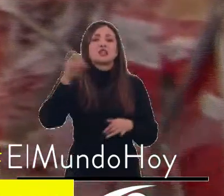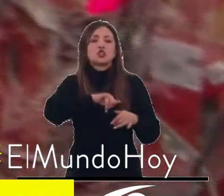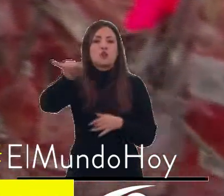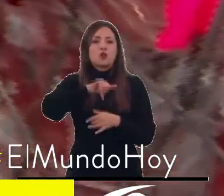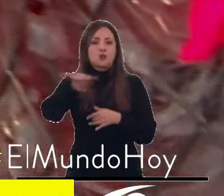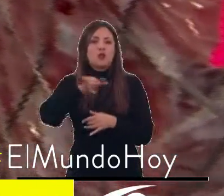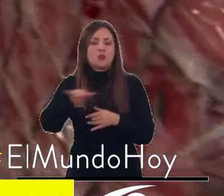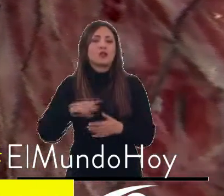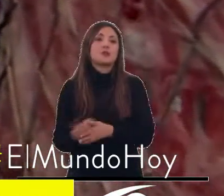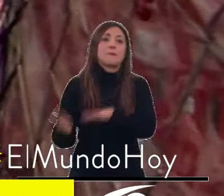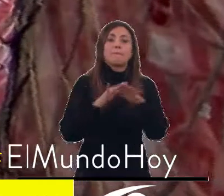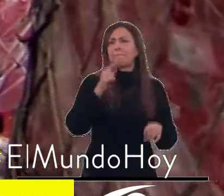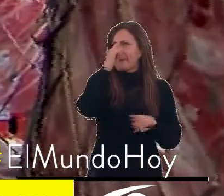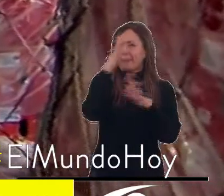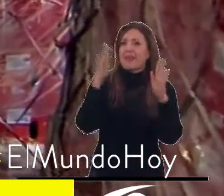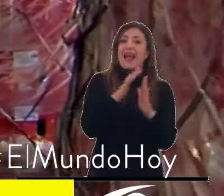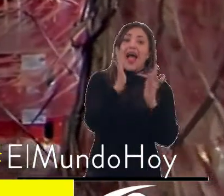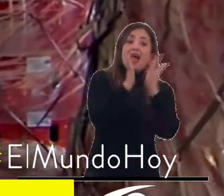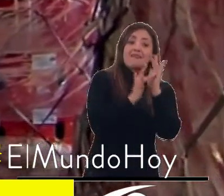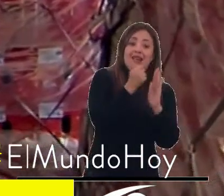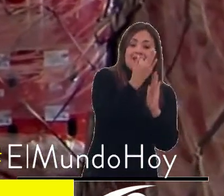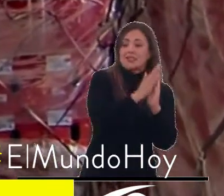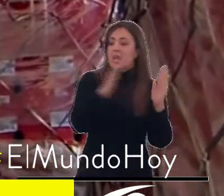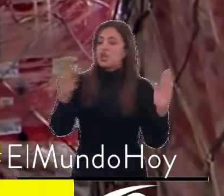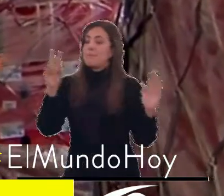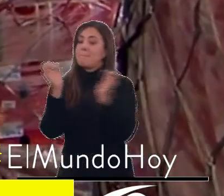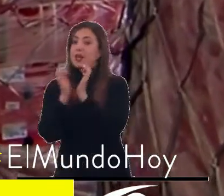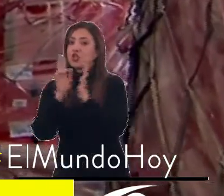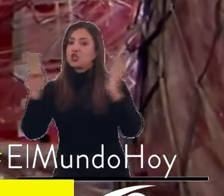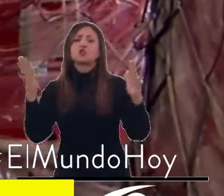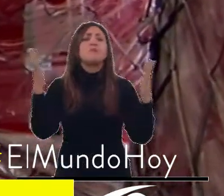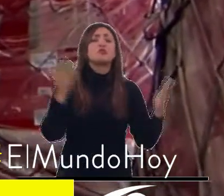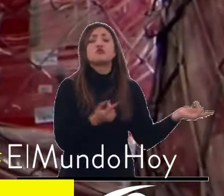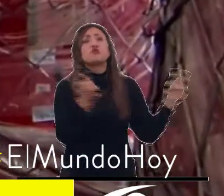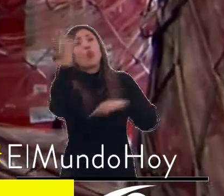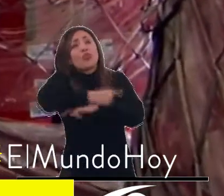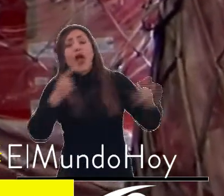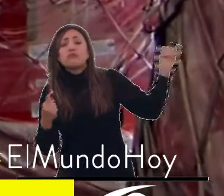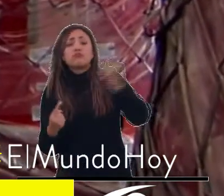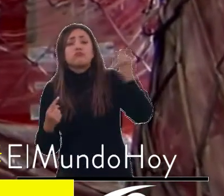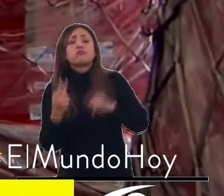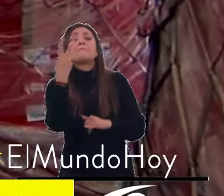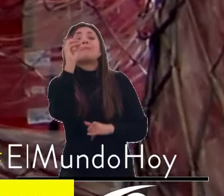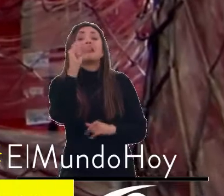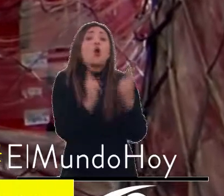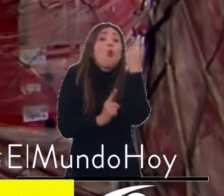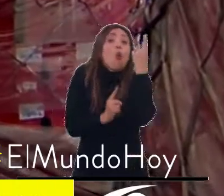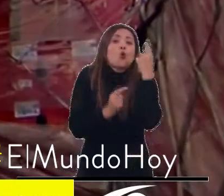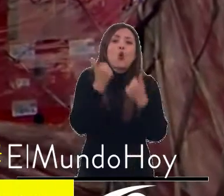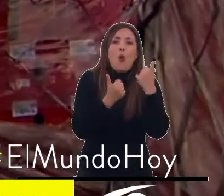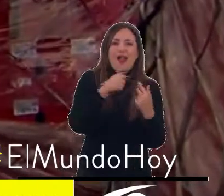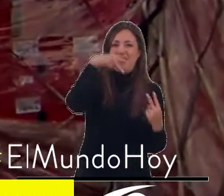una idea, desde el 13 de abril hasta el 2 de mayo se esperan alrededor de 20 vuelos diarios tan solo de una aerolínea como